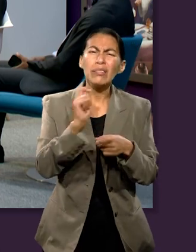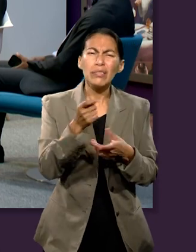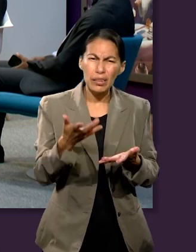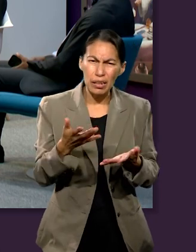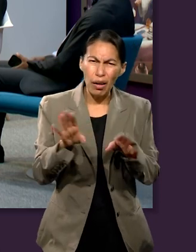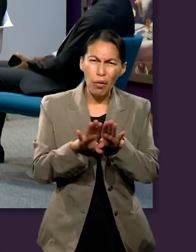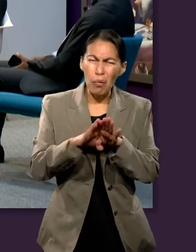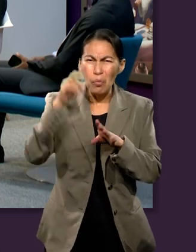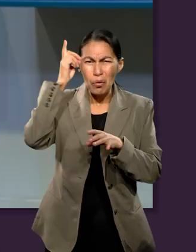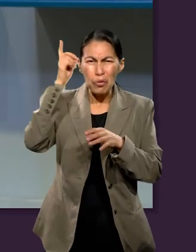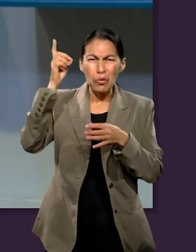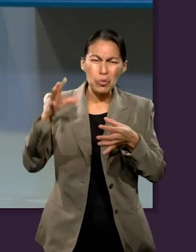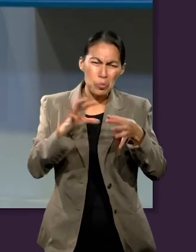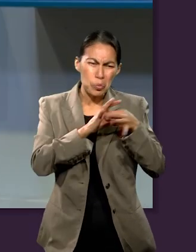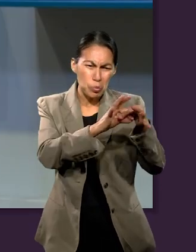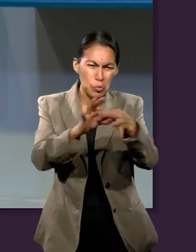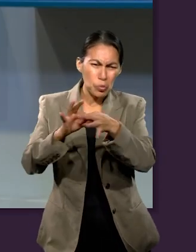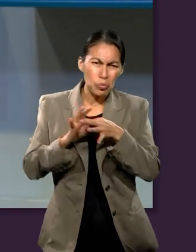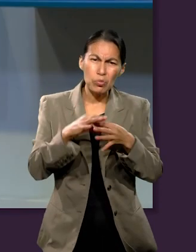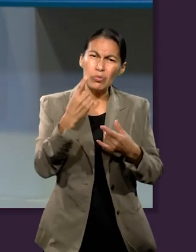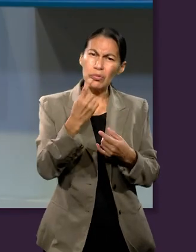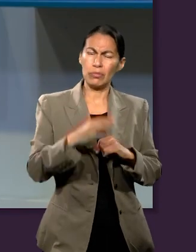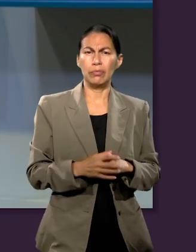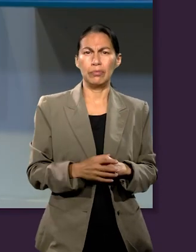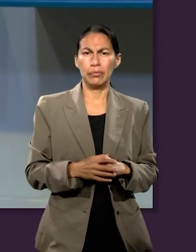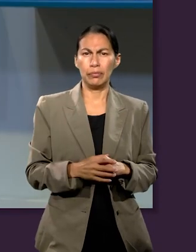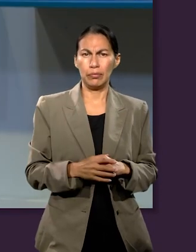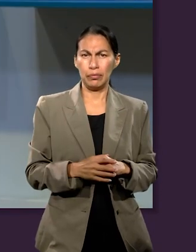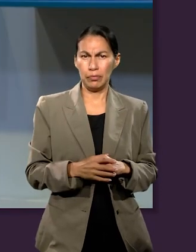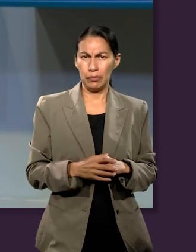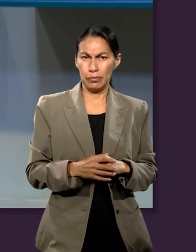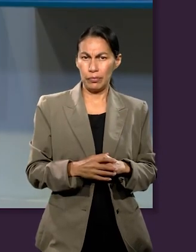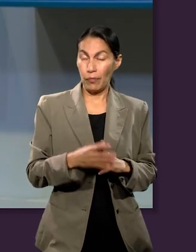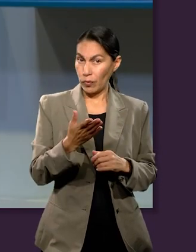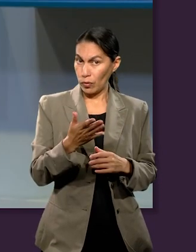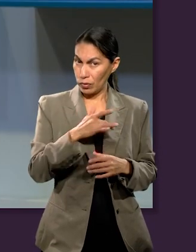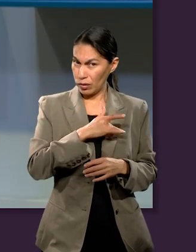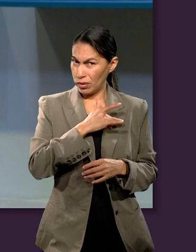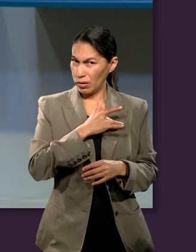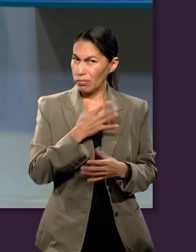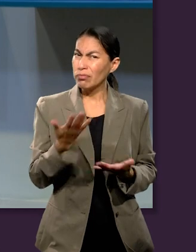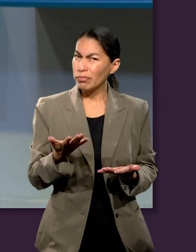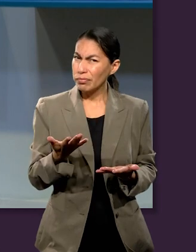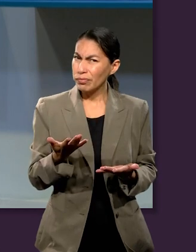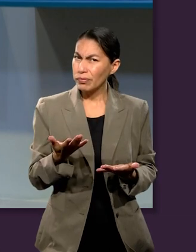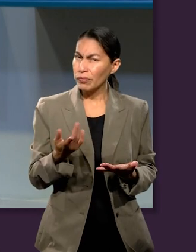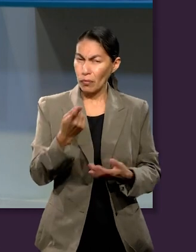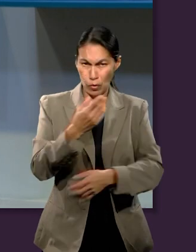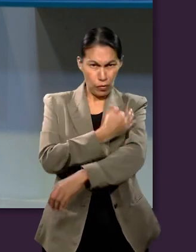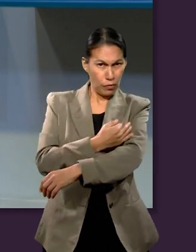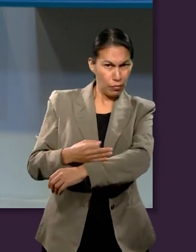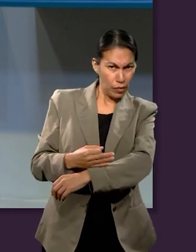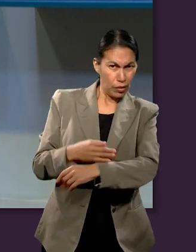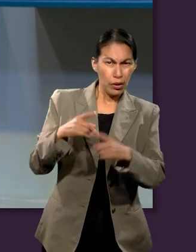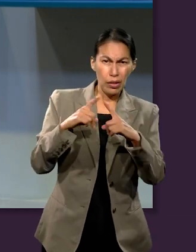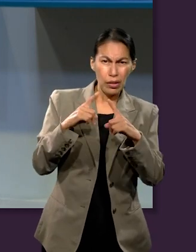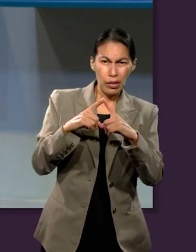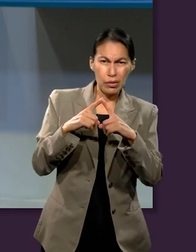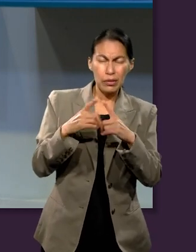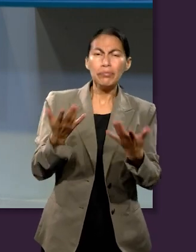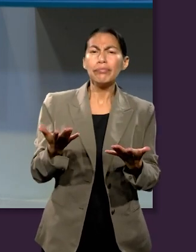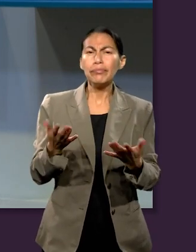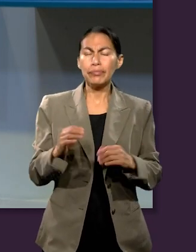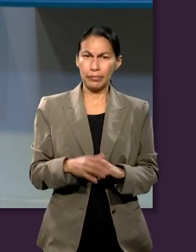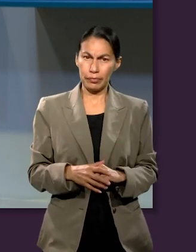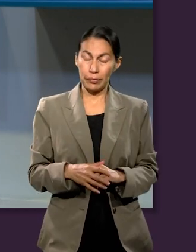pero que en Dios somos uno siendo tú un estudiante internacional Cómo ha sentido